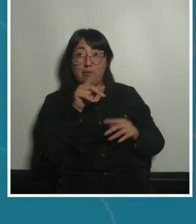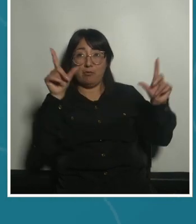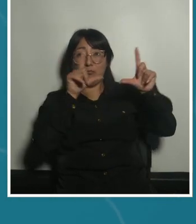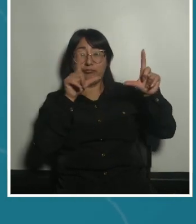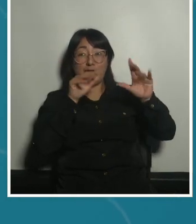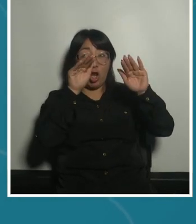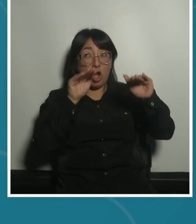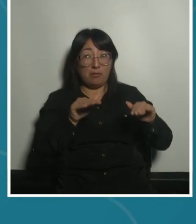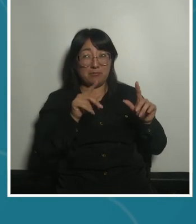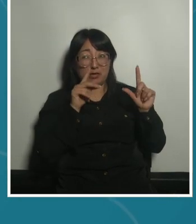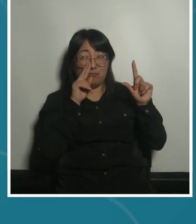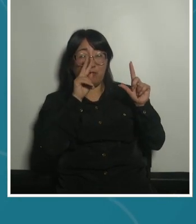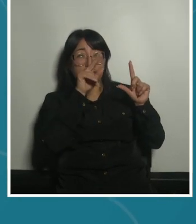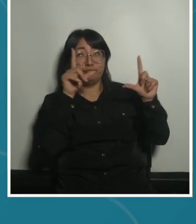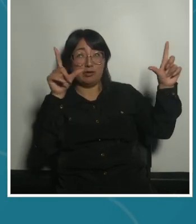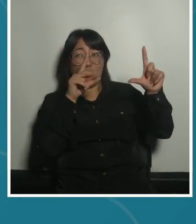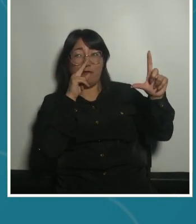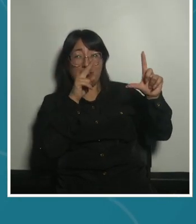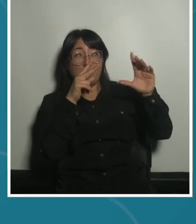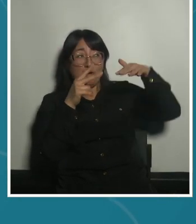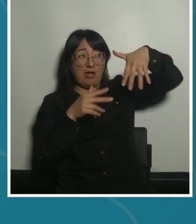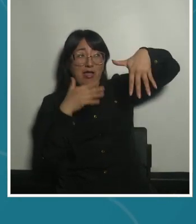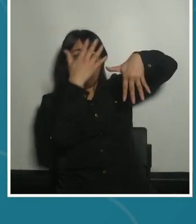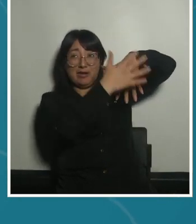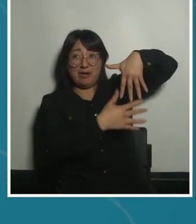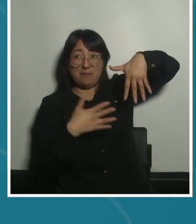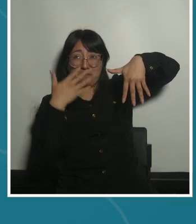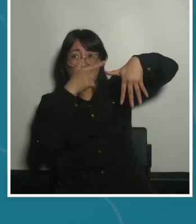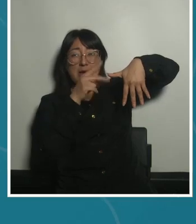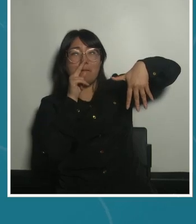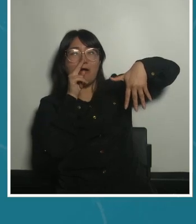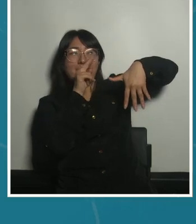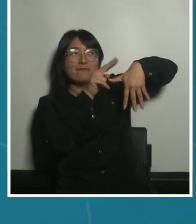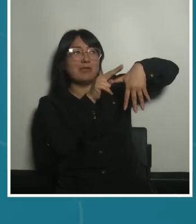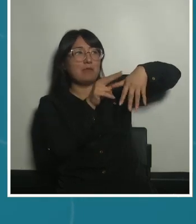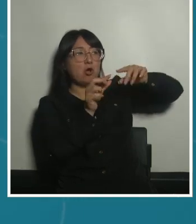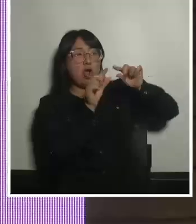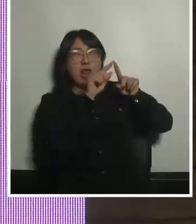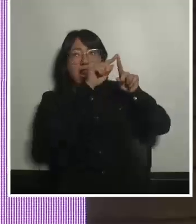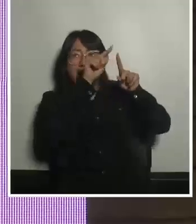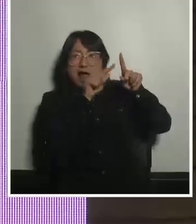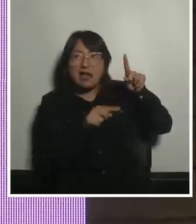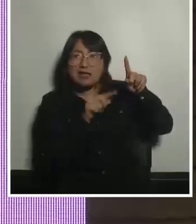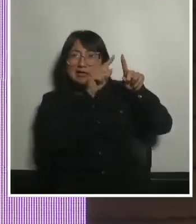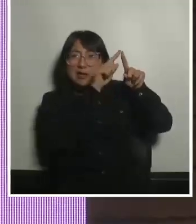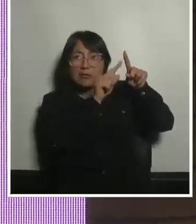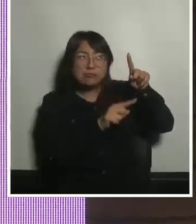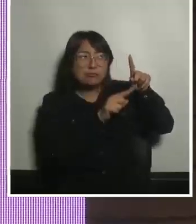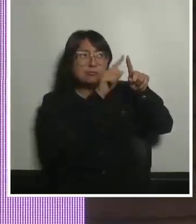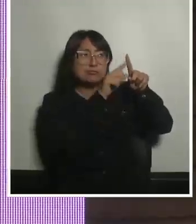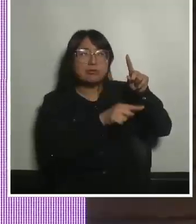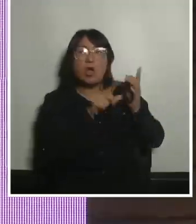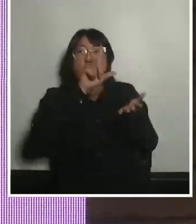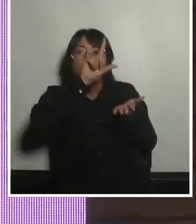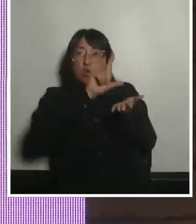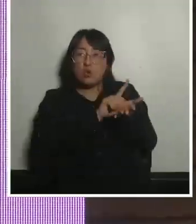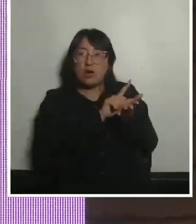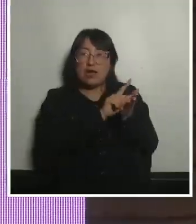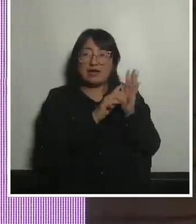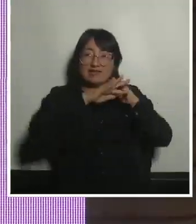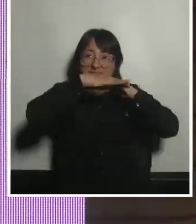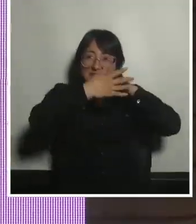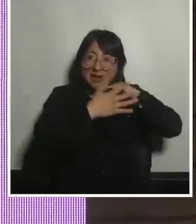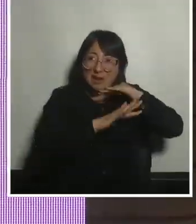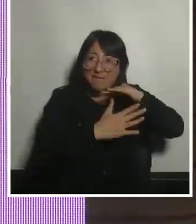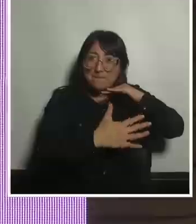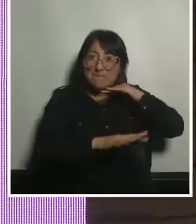mismo concepto, pero lo vemos en el mapa, vemos entonces que estas líneas de acá son líneas de paleocosta, lugares donde el mar estuvo estacionario